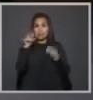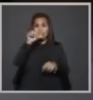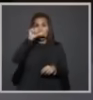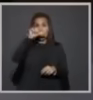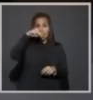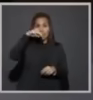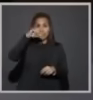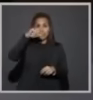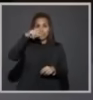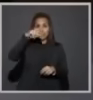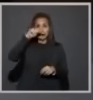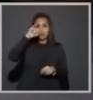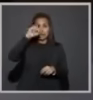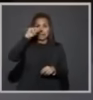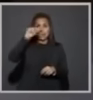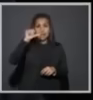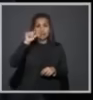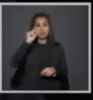Yo